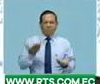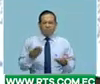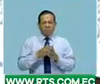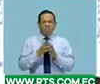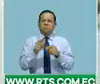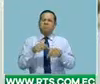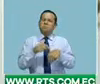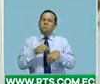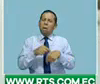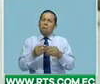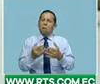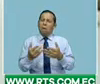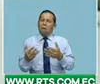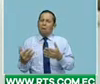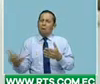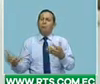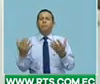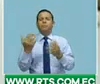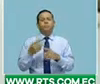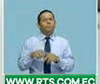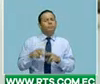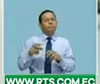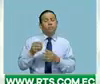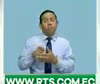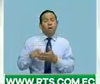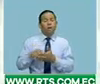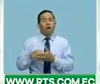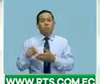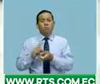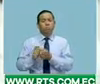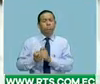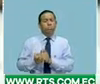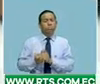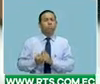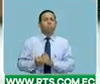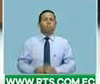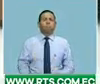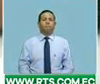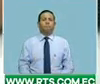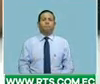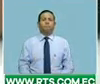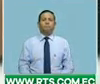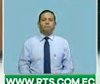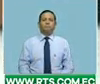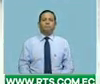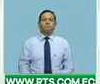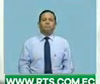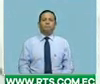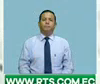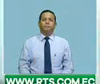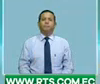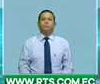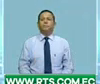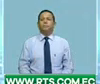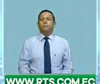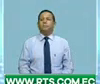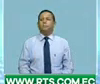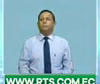subsanar errores a Unión por la Esperanza en 48 horas. Informó Ismenia Solórzano.